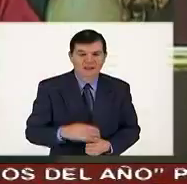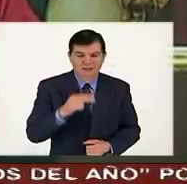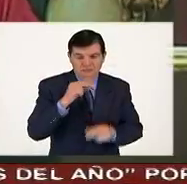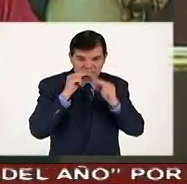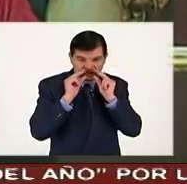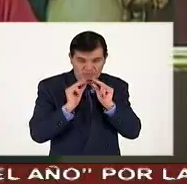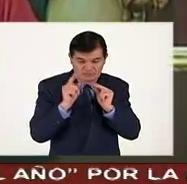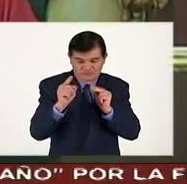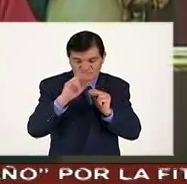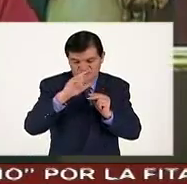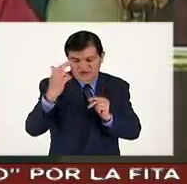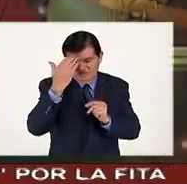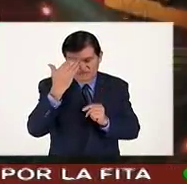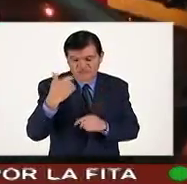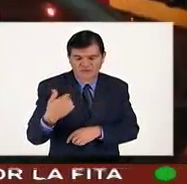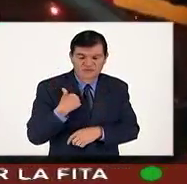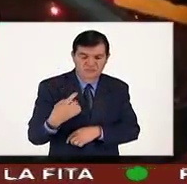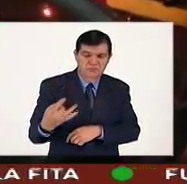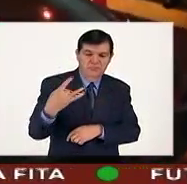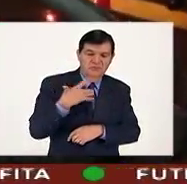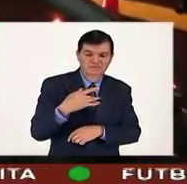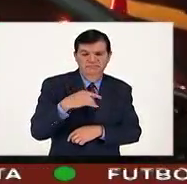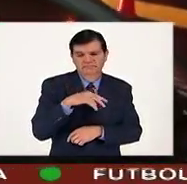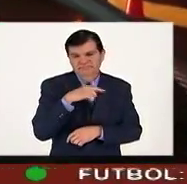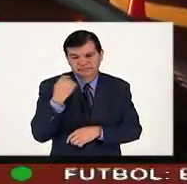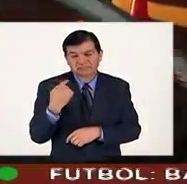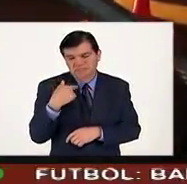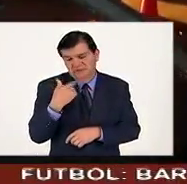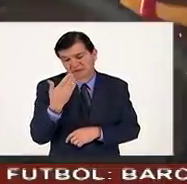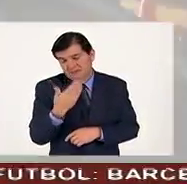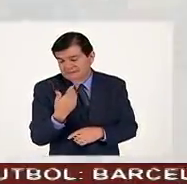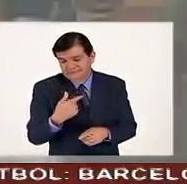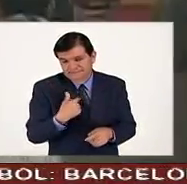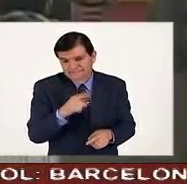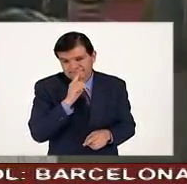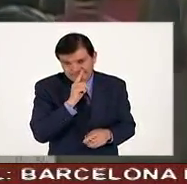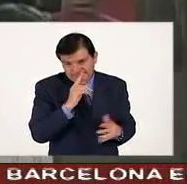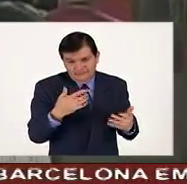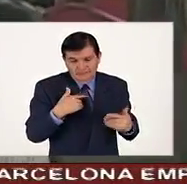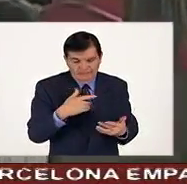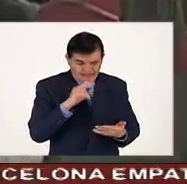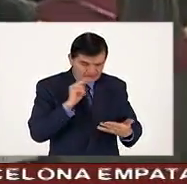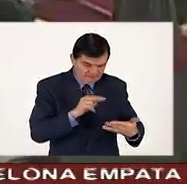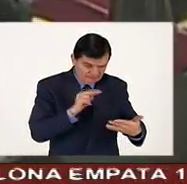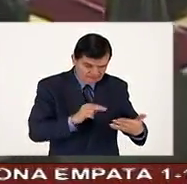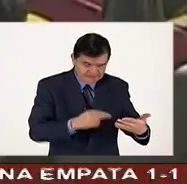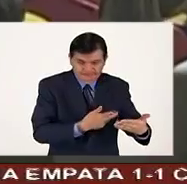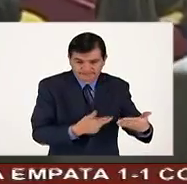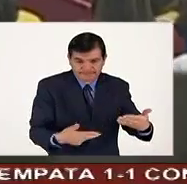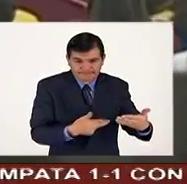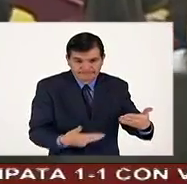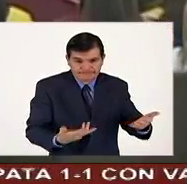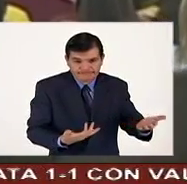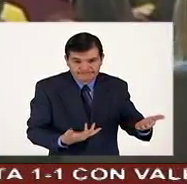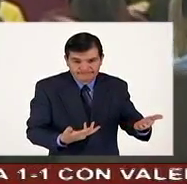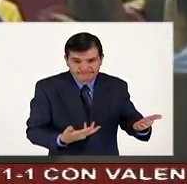Nicolás Maduro reconoce derrota electoral y destaca una jornada pacífica. Viendo estos resultados,